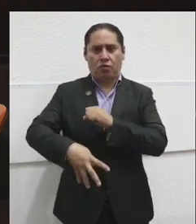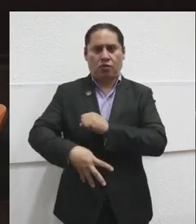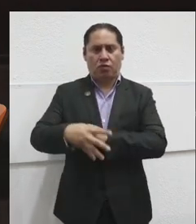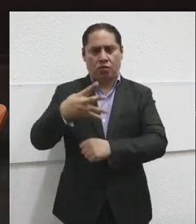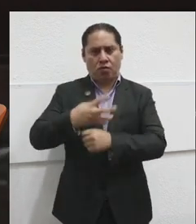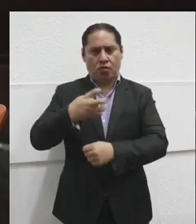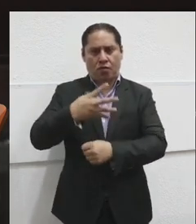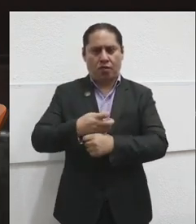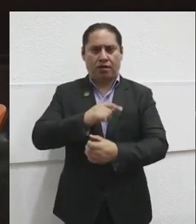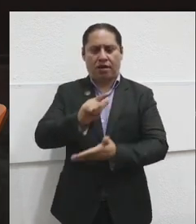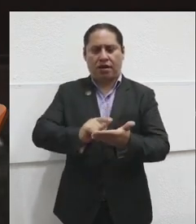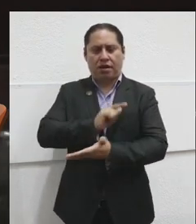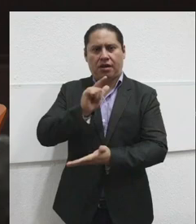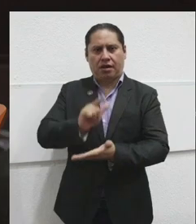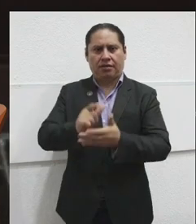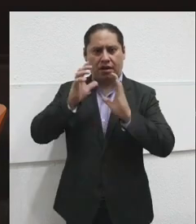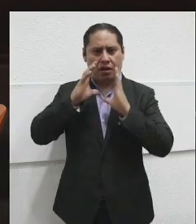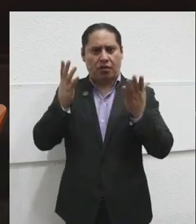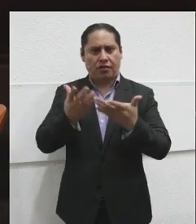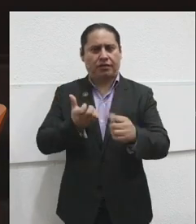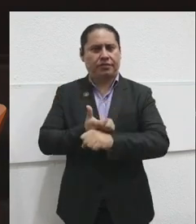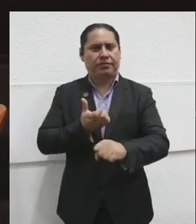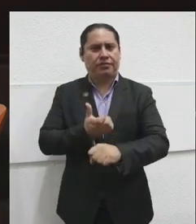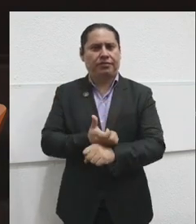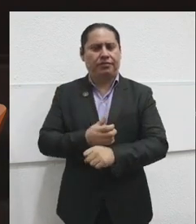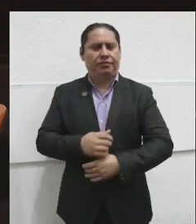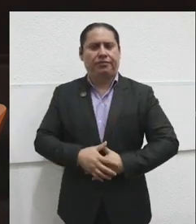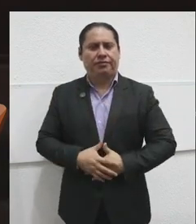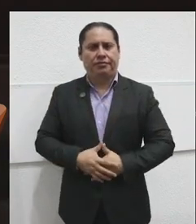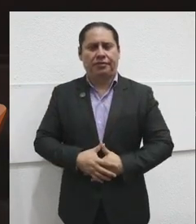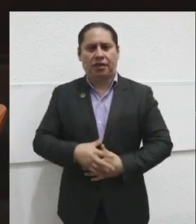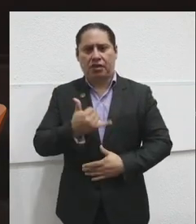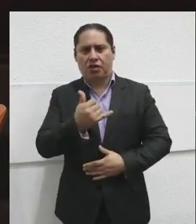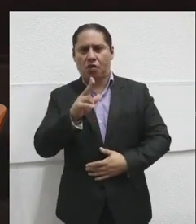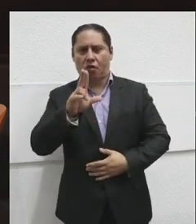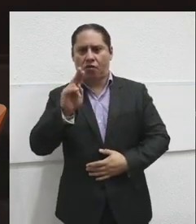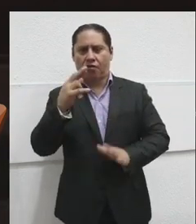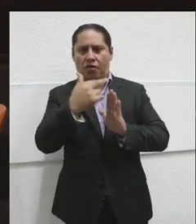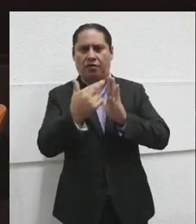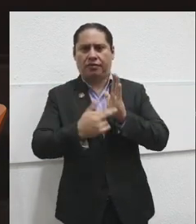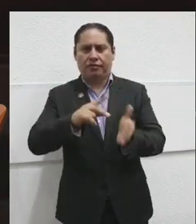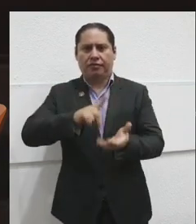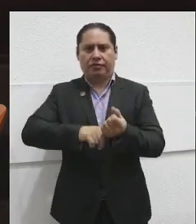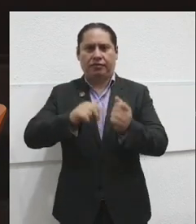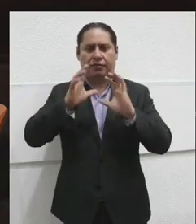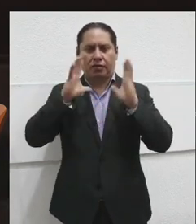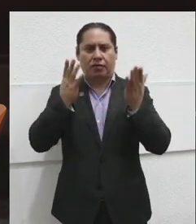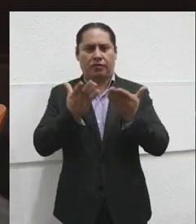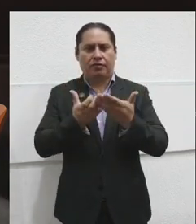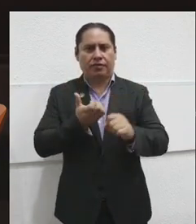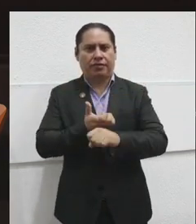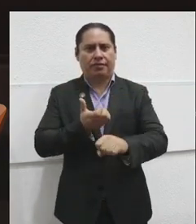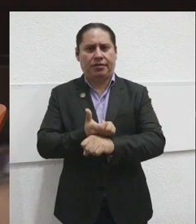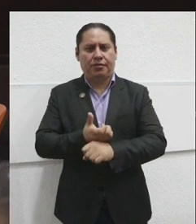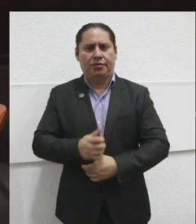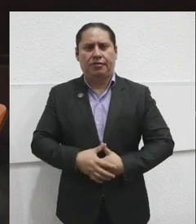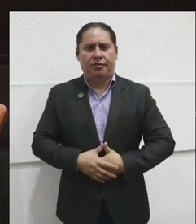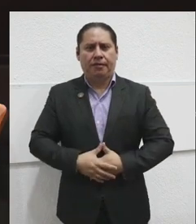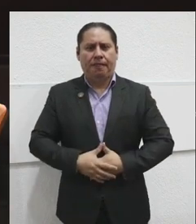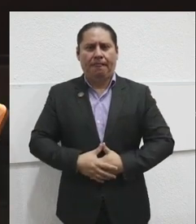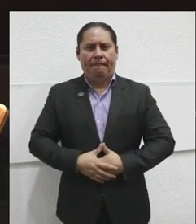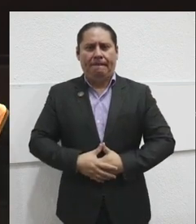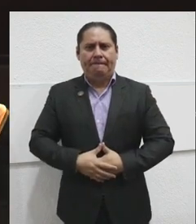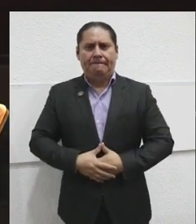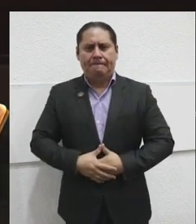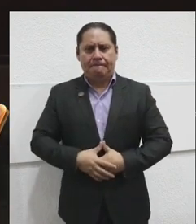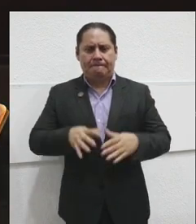de la Ley Orgánica del Congreso del Estado y 80 del Reglamento Interior de este Poder Legislativo,